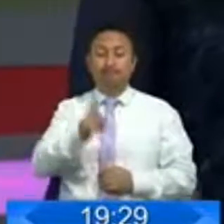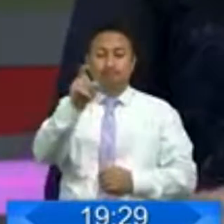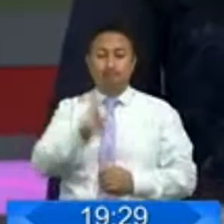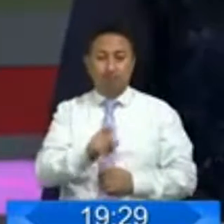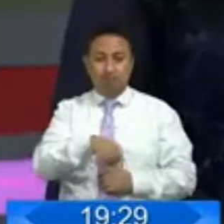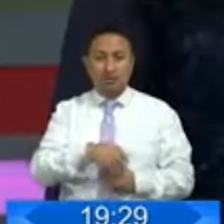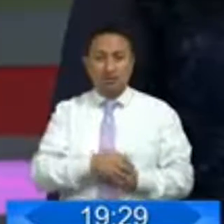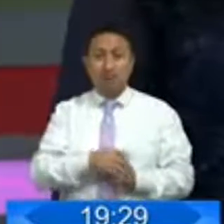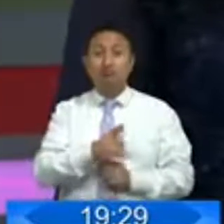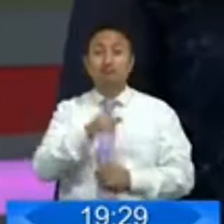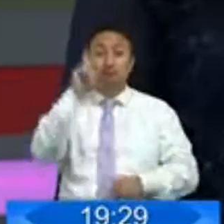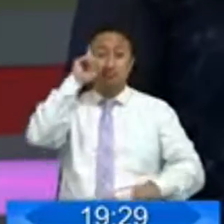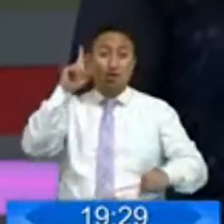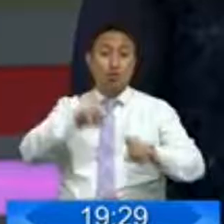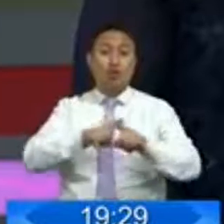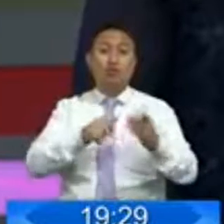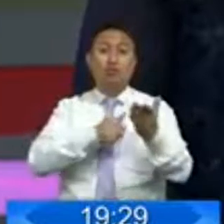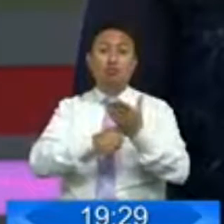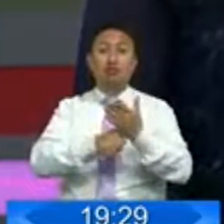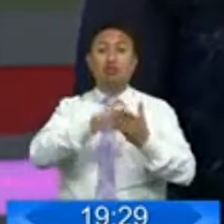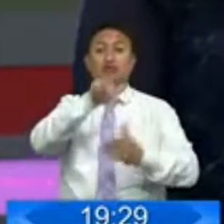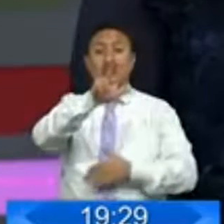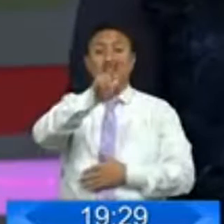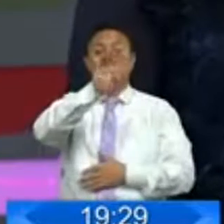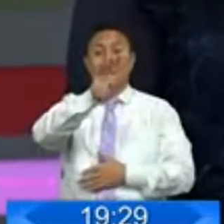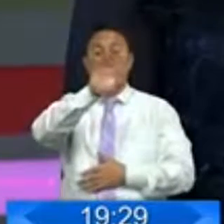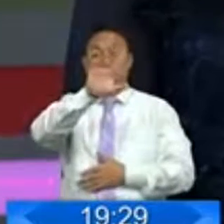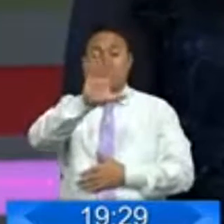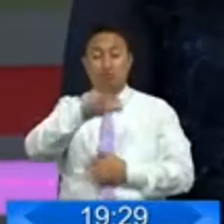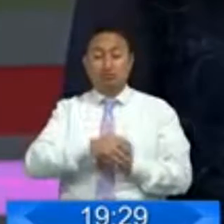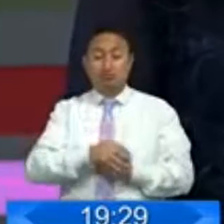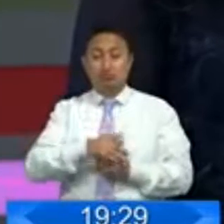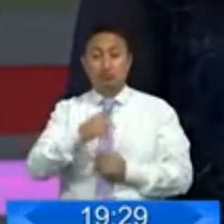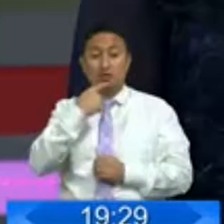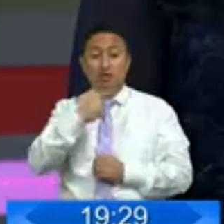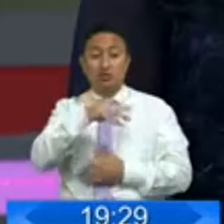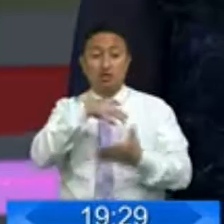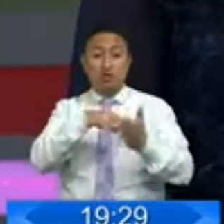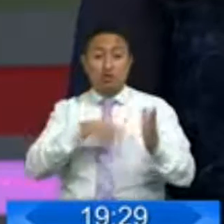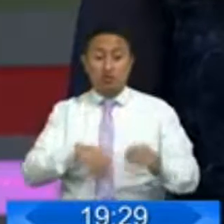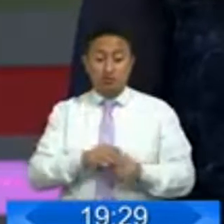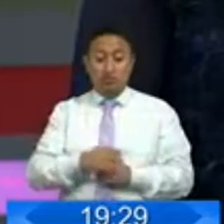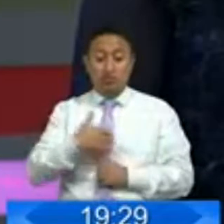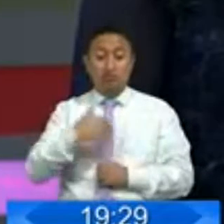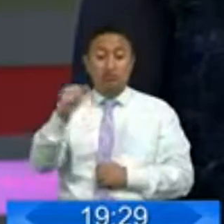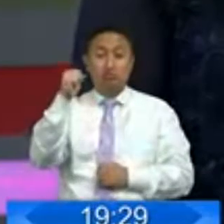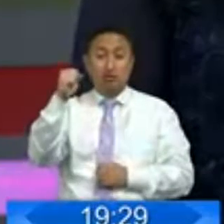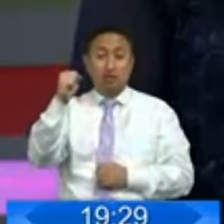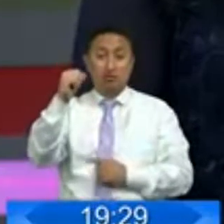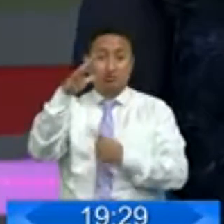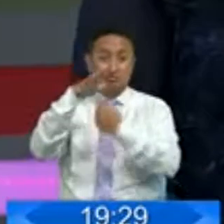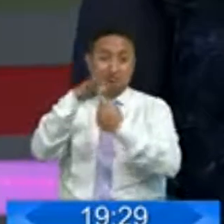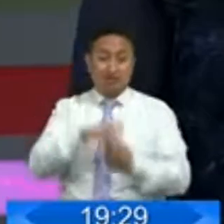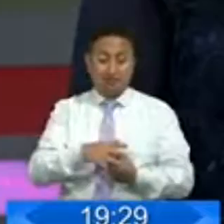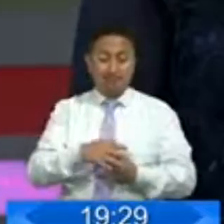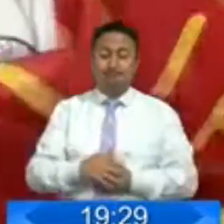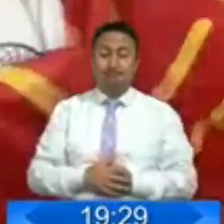la derogatoria del Acuerdo Ministerial 345, que según los estudiantes viola sus derechos